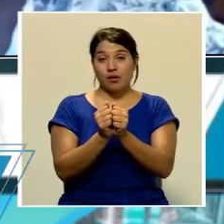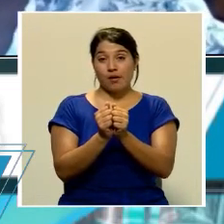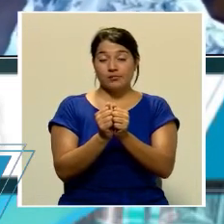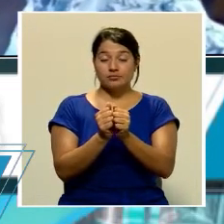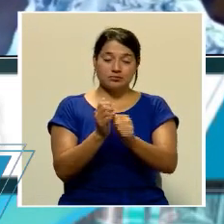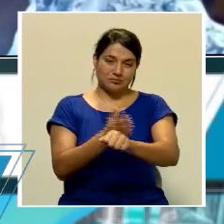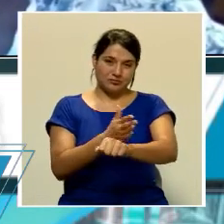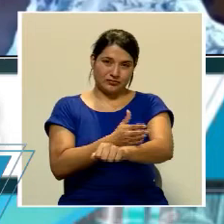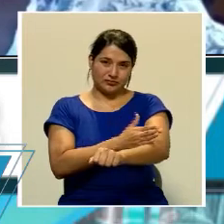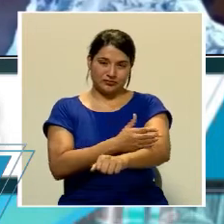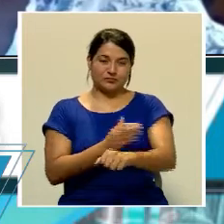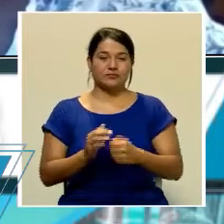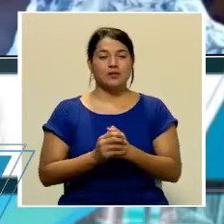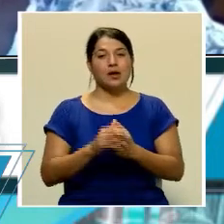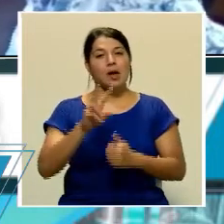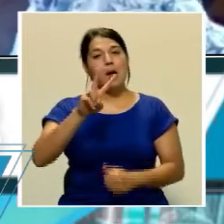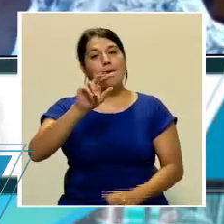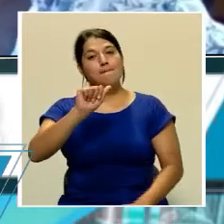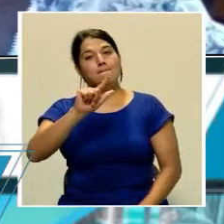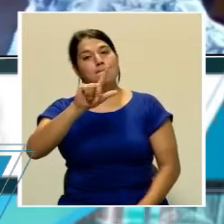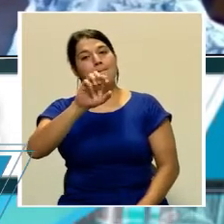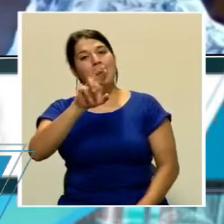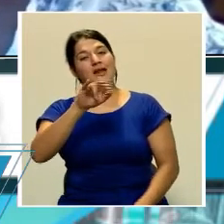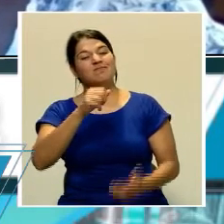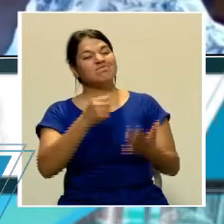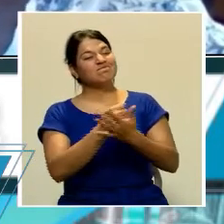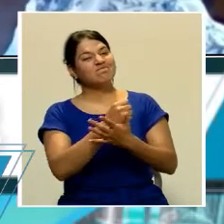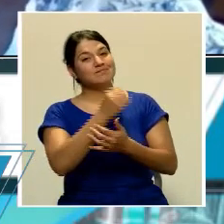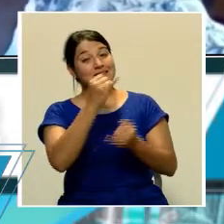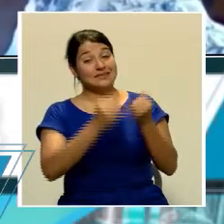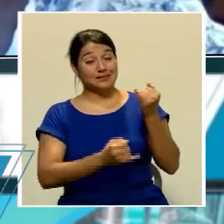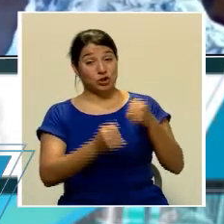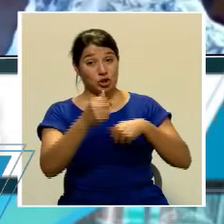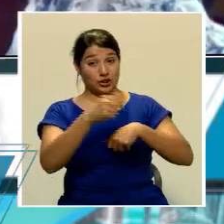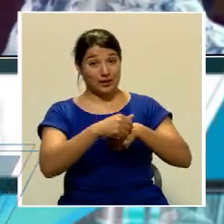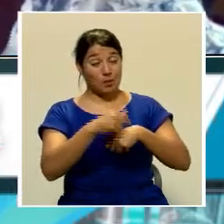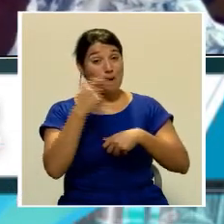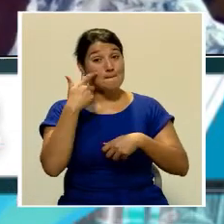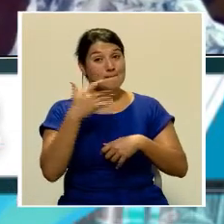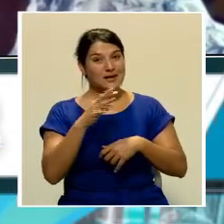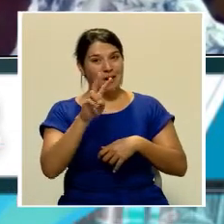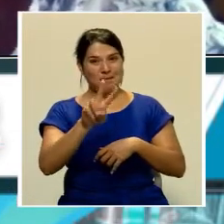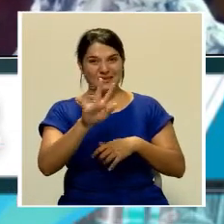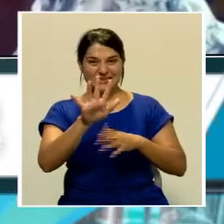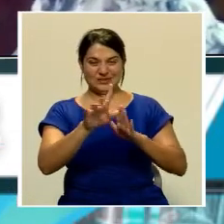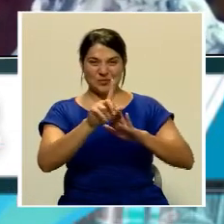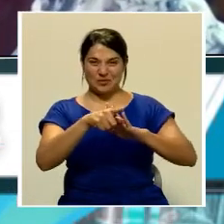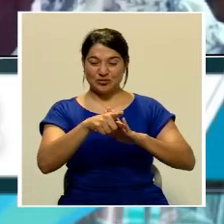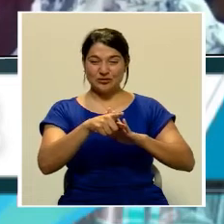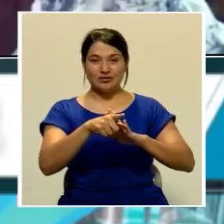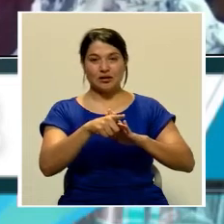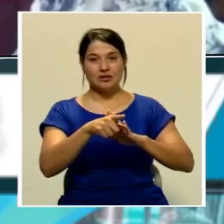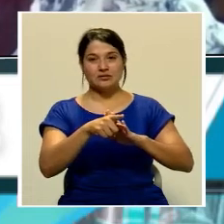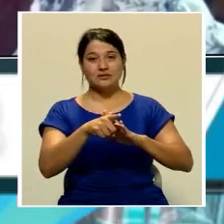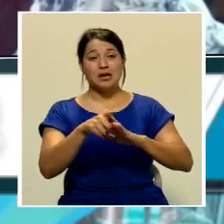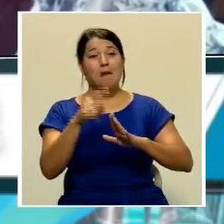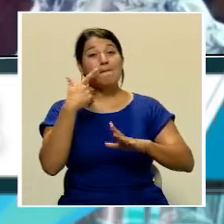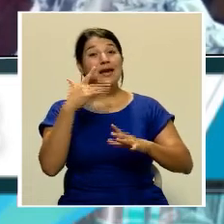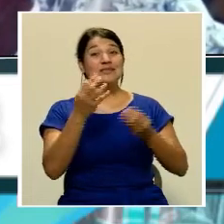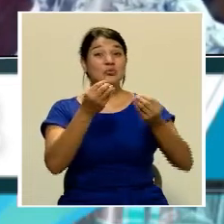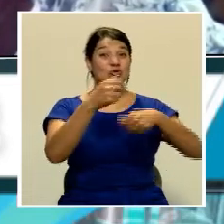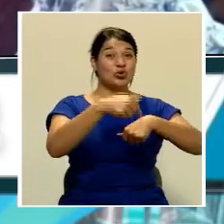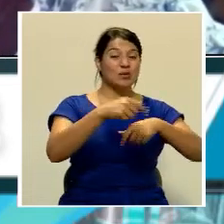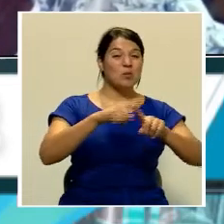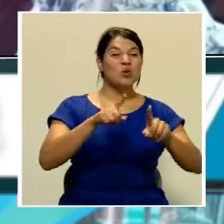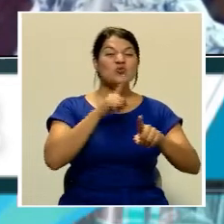fortalecidos, ¿verdad? Valeria, lamentablemente se nos acabó el tiempo. Parece que los 25 minutos son largos, pero son cortos